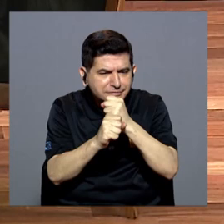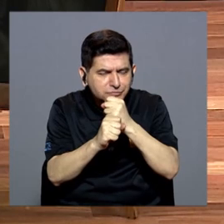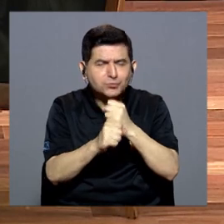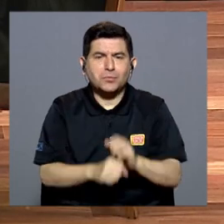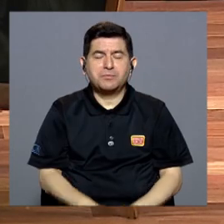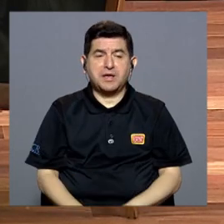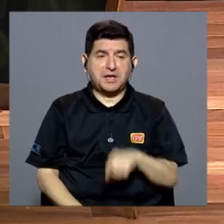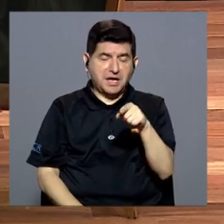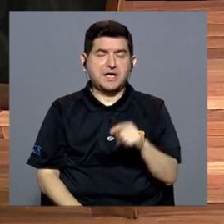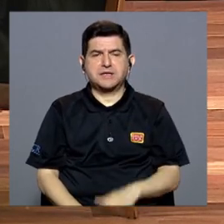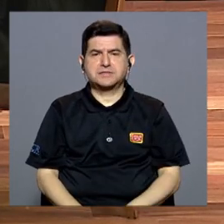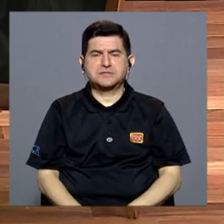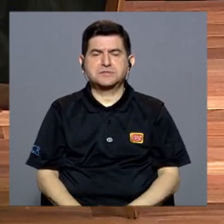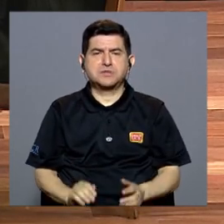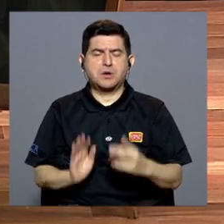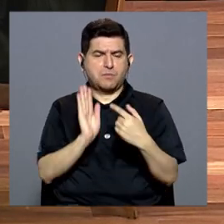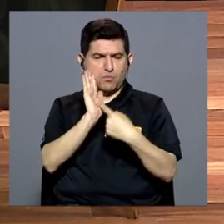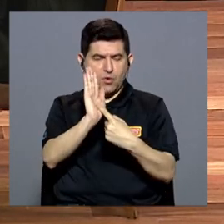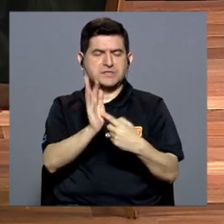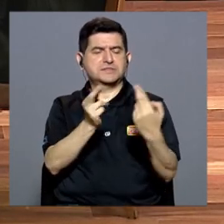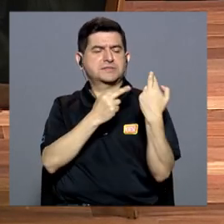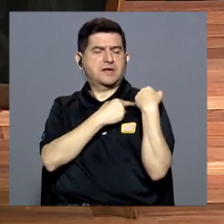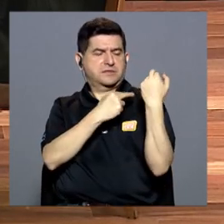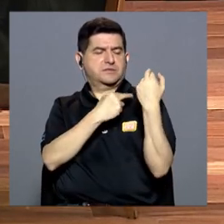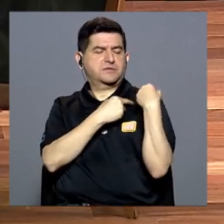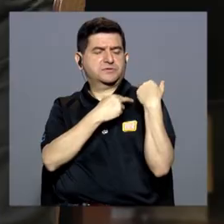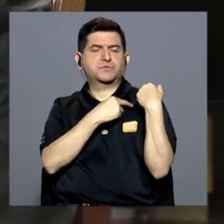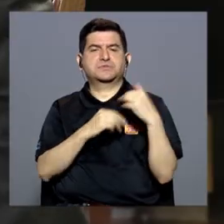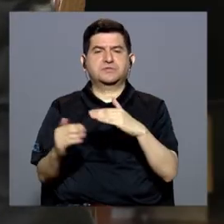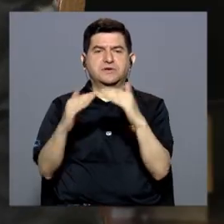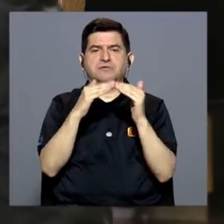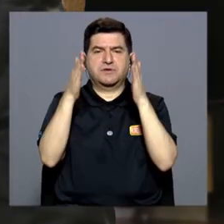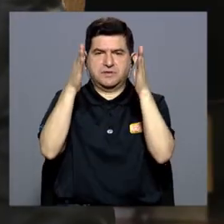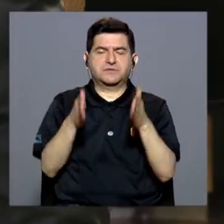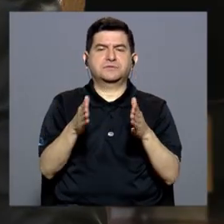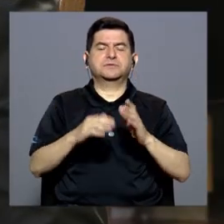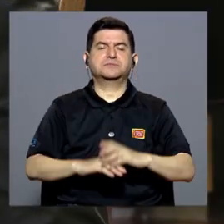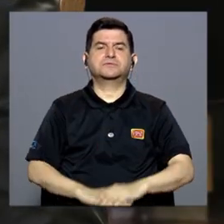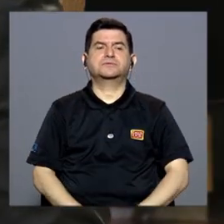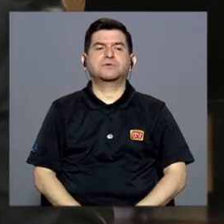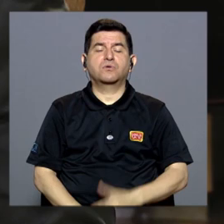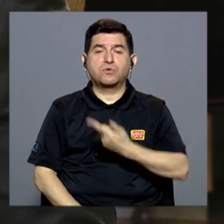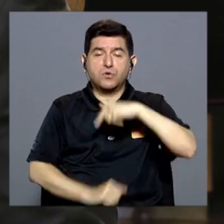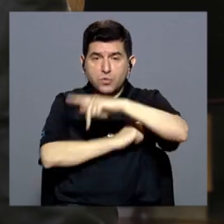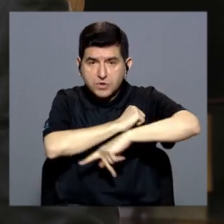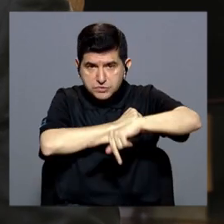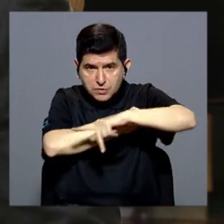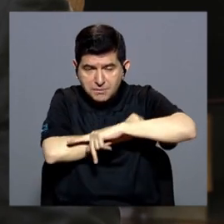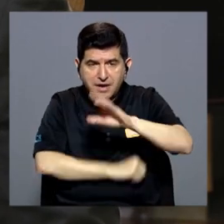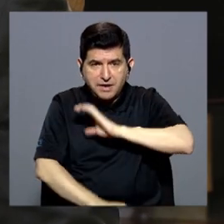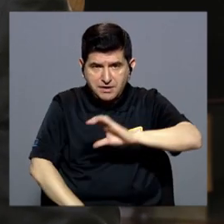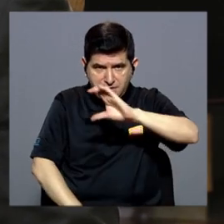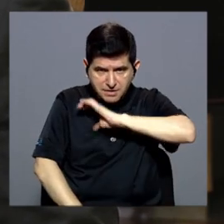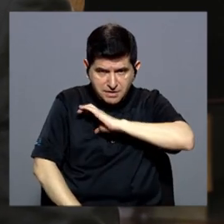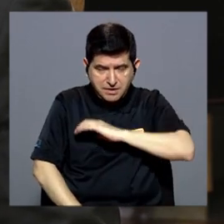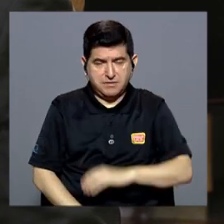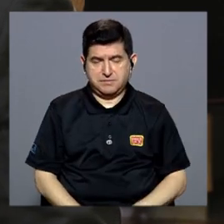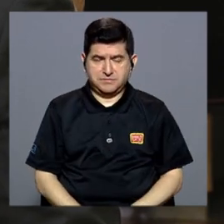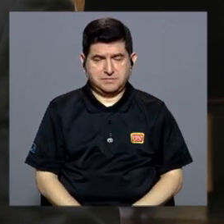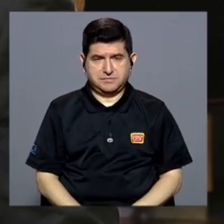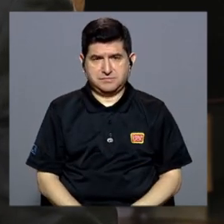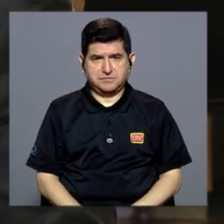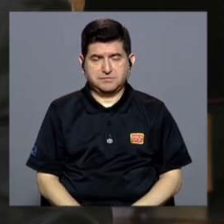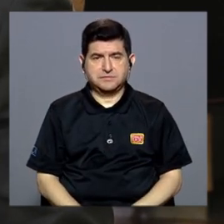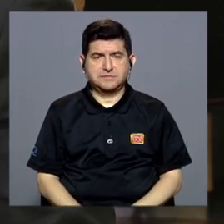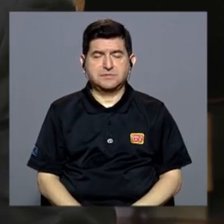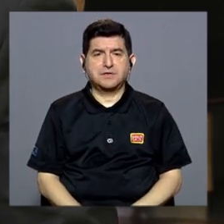es un ejercicio de responsabilidad ciudadana. Siempre nuestro país se ha caracterizado por un país en el que